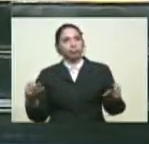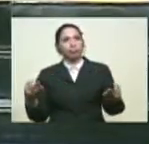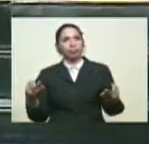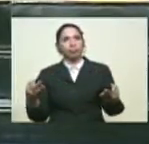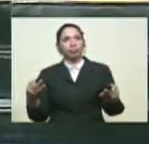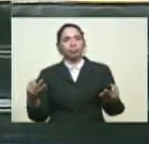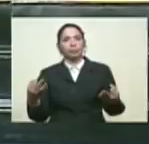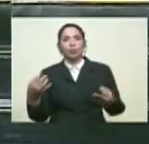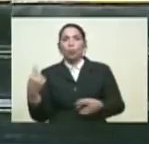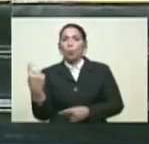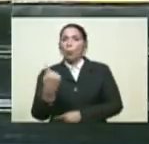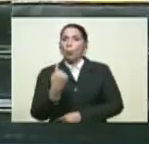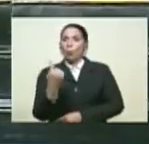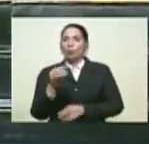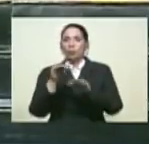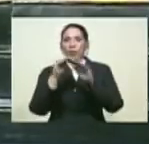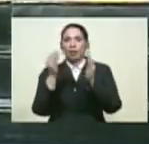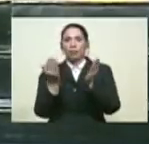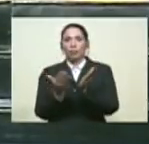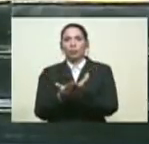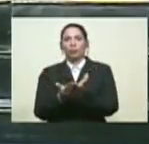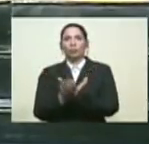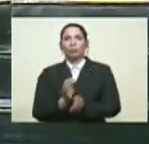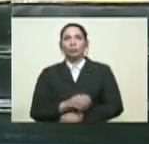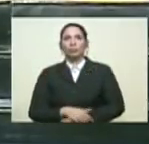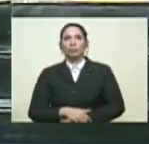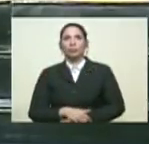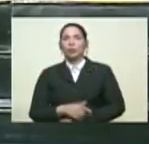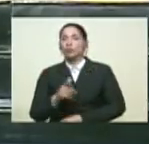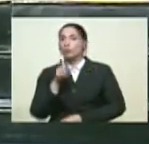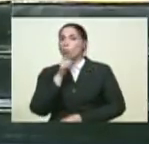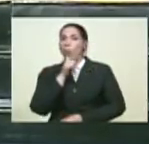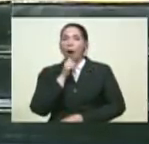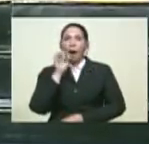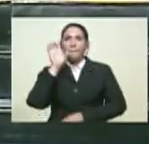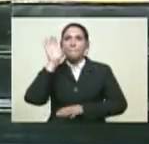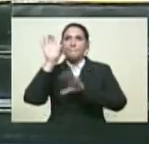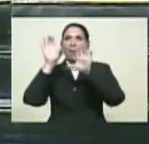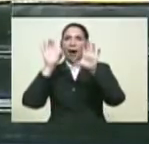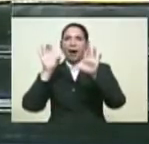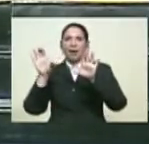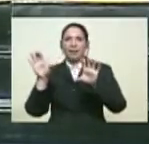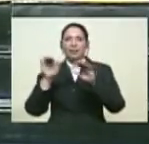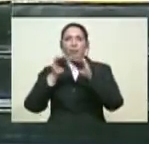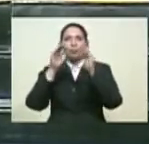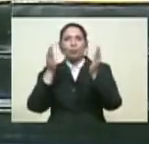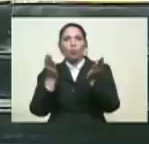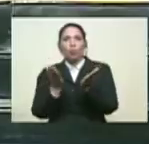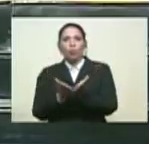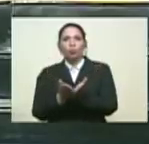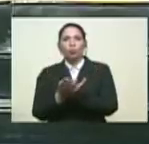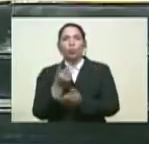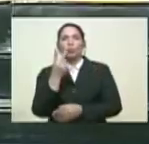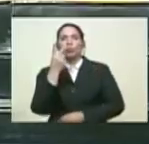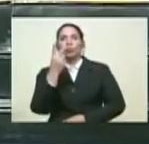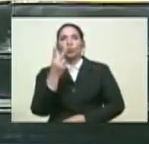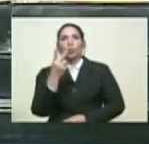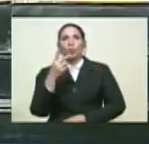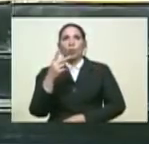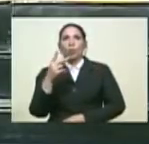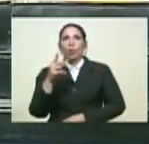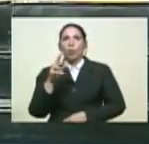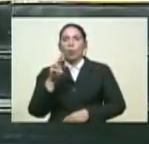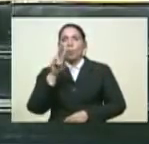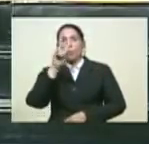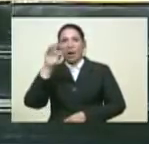único en el mundo. No existe un país del mundo que en estas 2 décadas